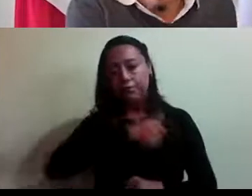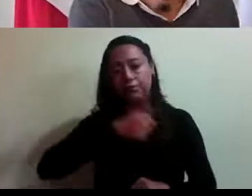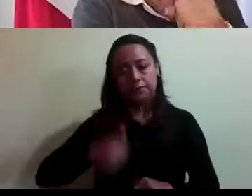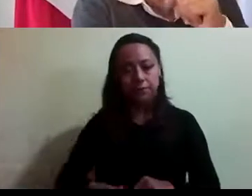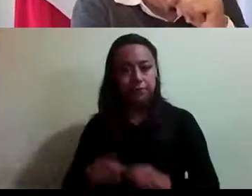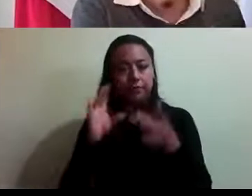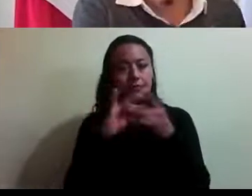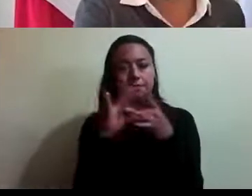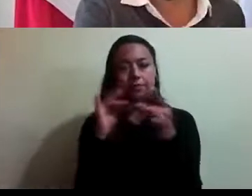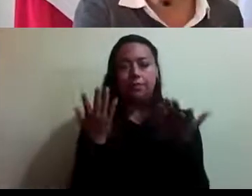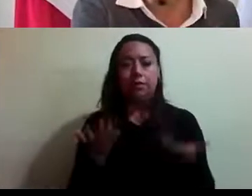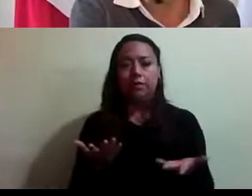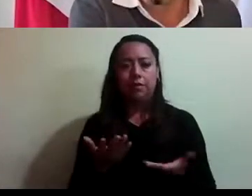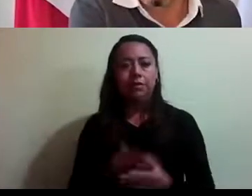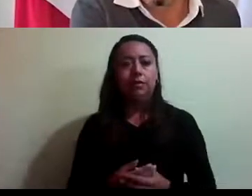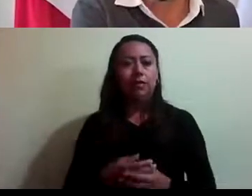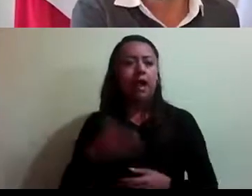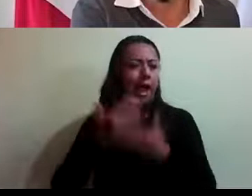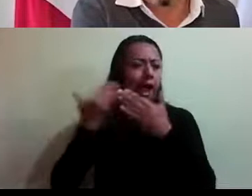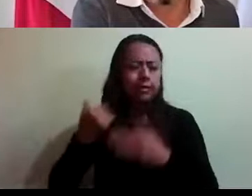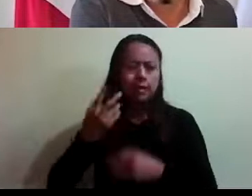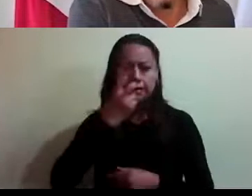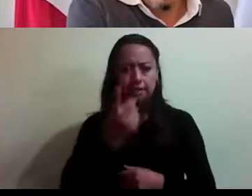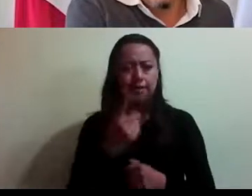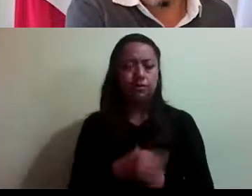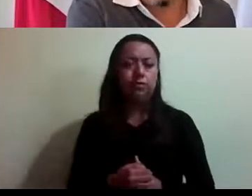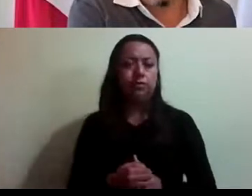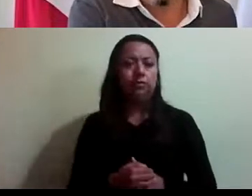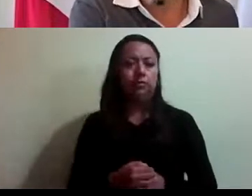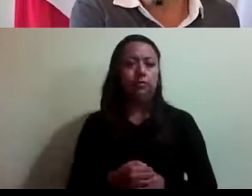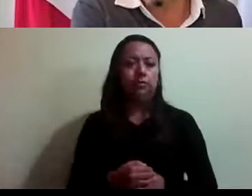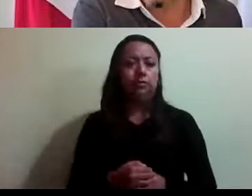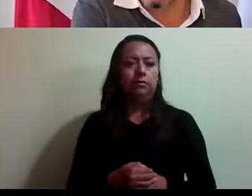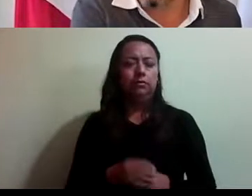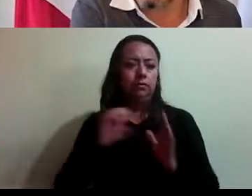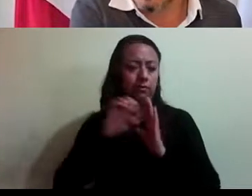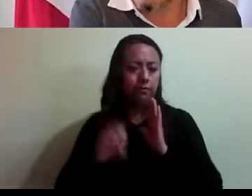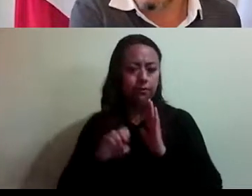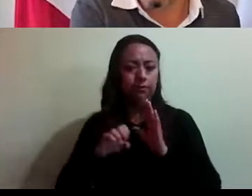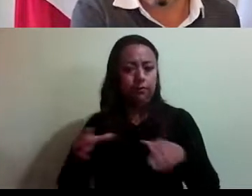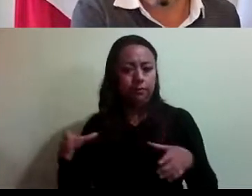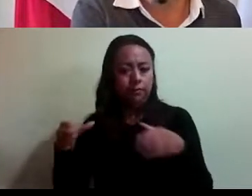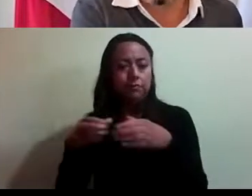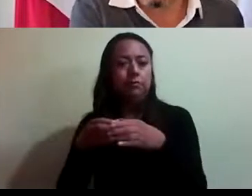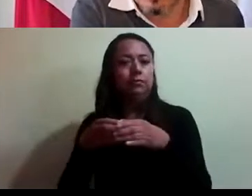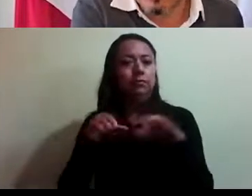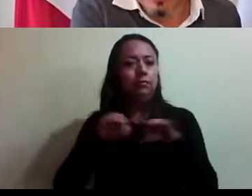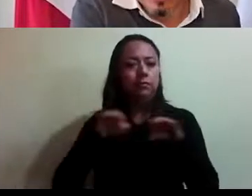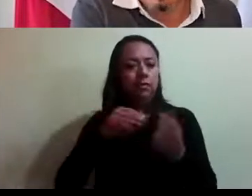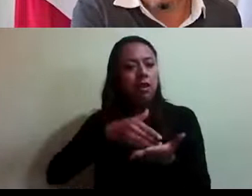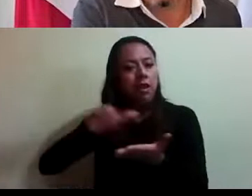había señalado en algún momento que la base trabajadora iba a ser